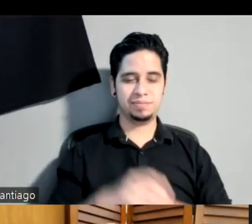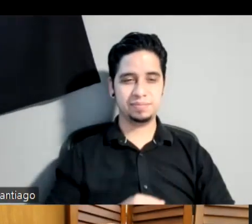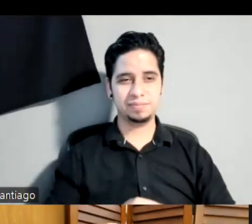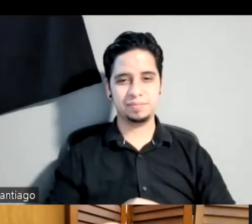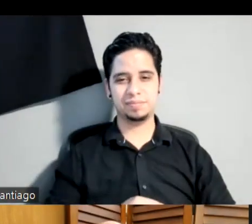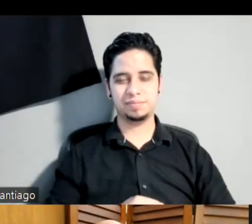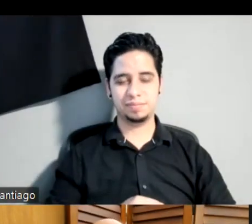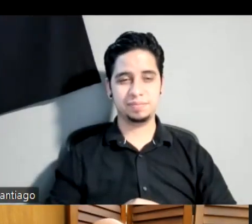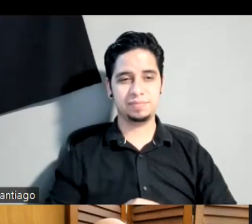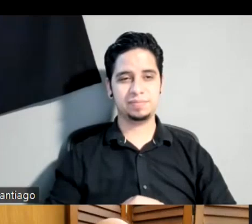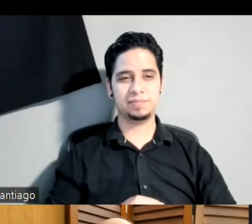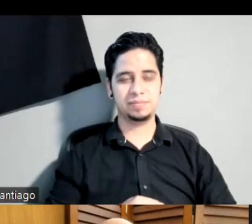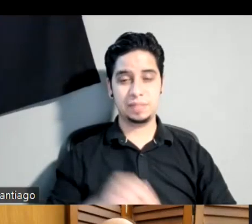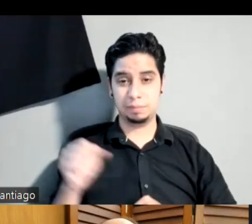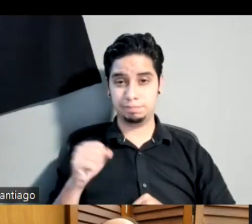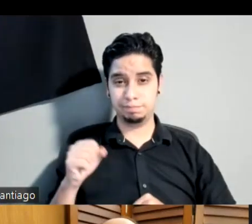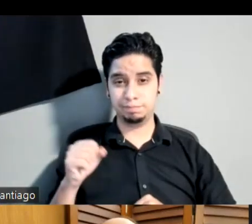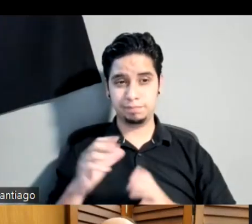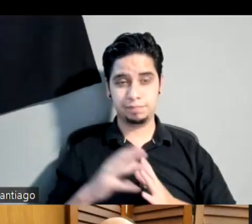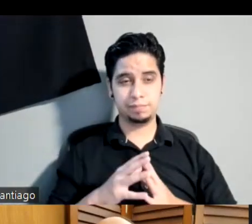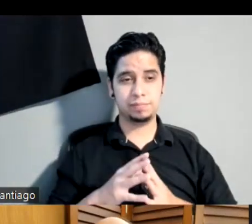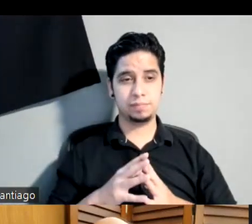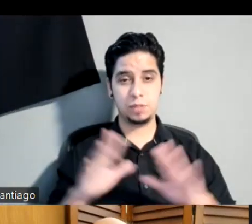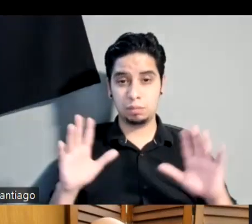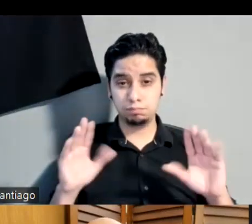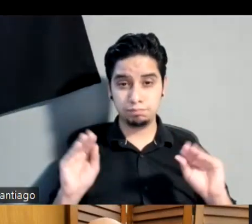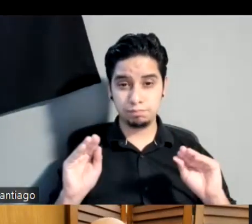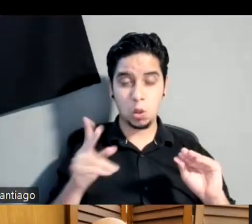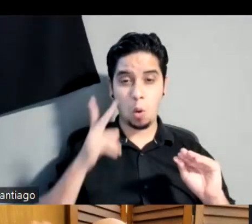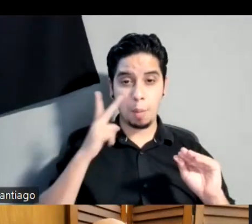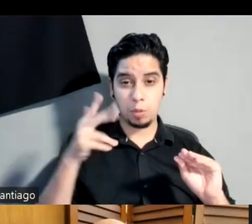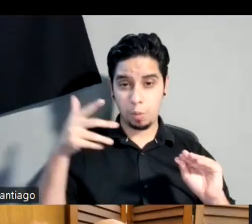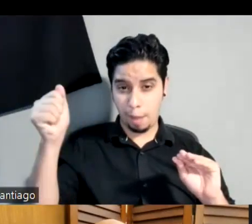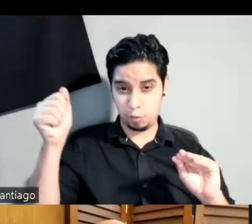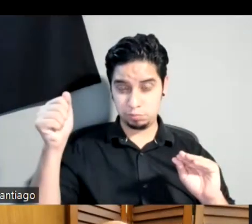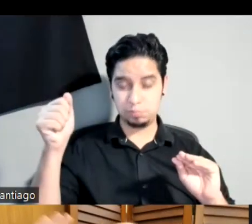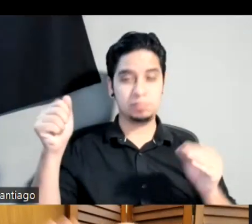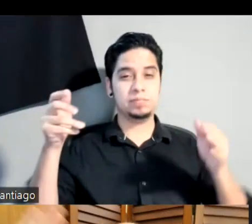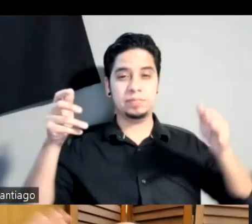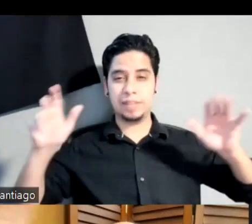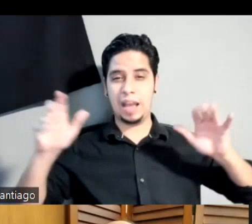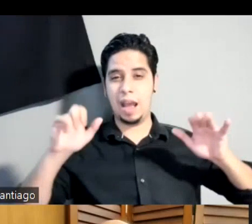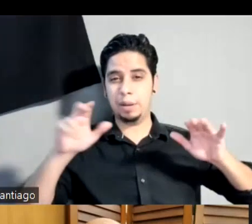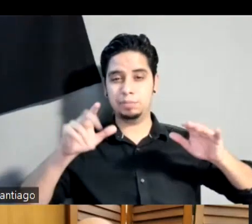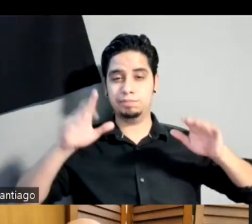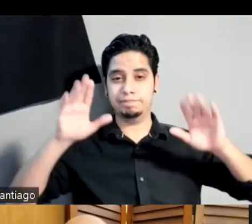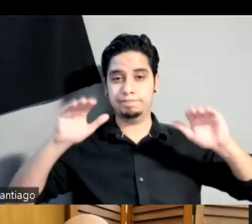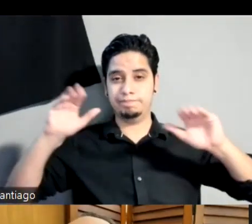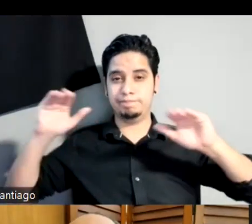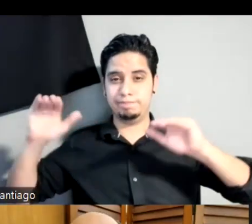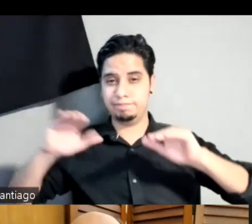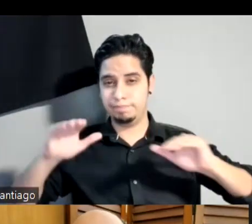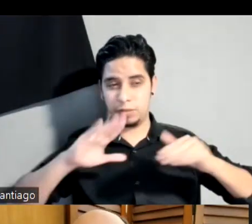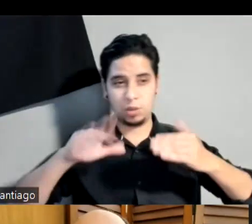Rogamos hoy. Sí. Así que pues nada, nos vemos y nos vamos. Ya Javier saludó a todo el mundo, así que no me falta más que